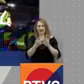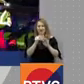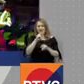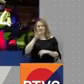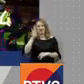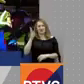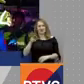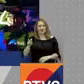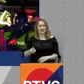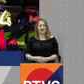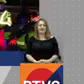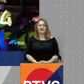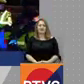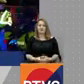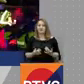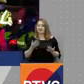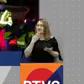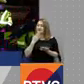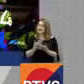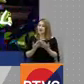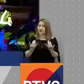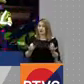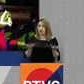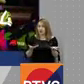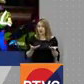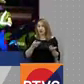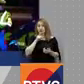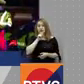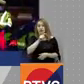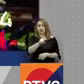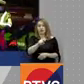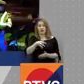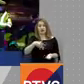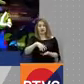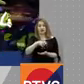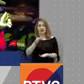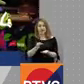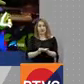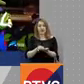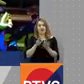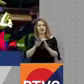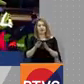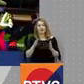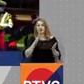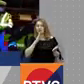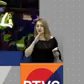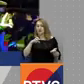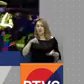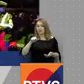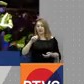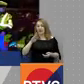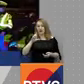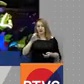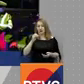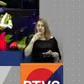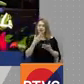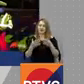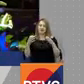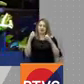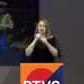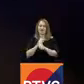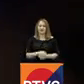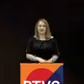gracias carlos y ahora vamos a buscar a mando a la capital santandereana se encuentra pablo forman pablo buenas noches